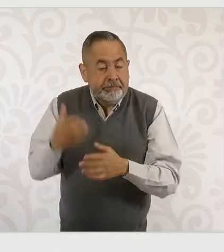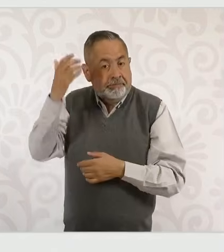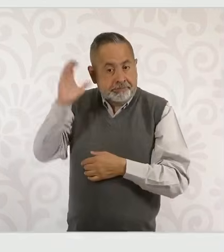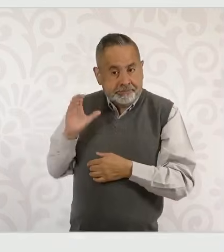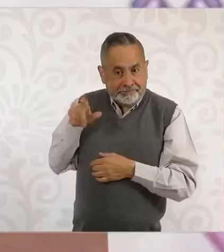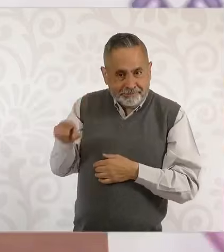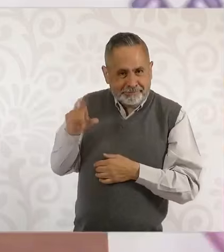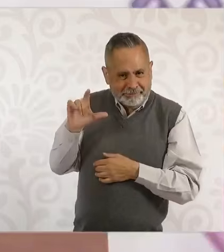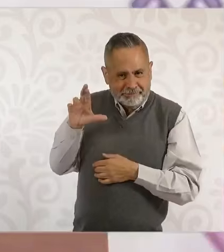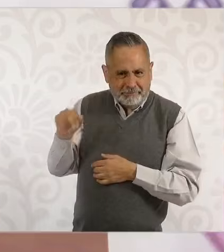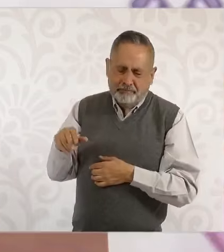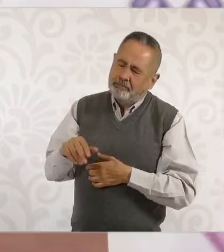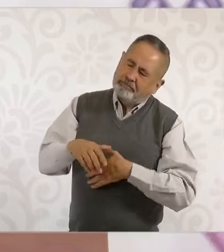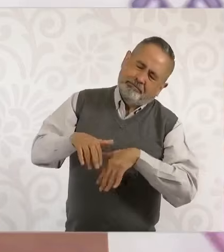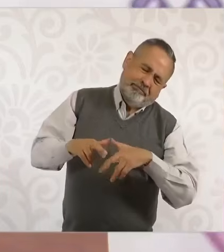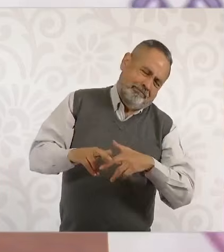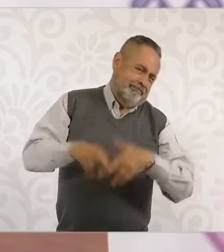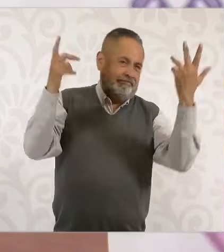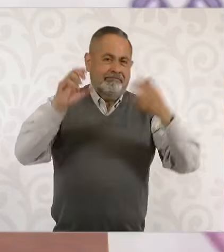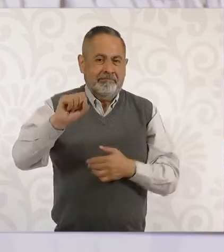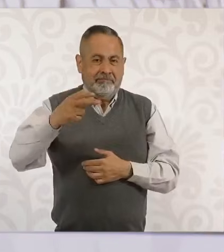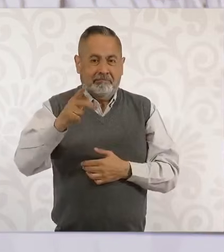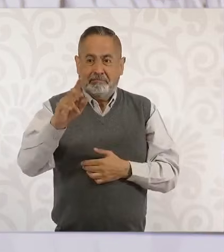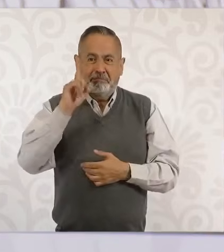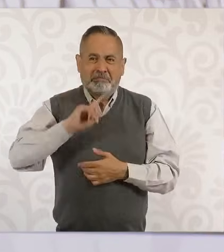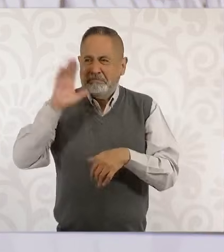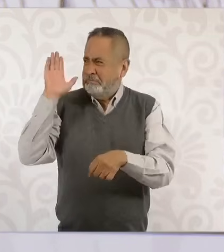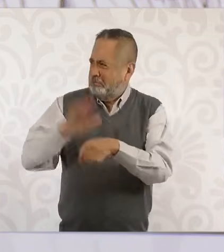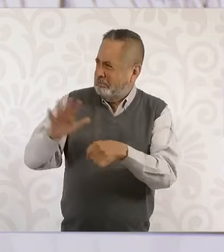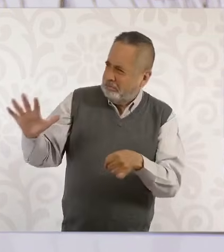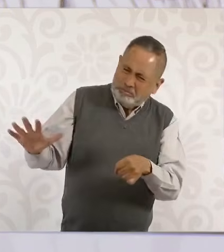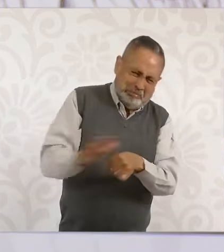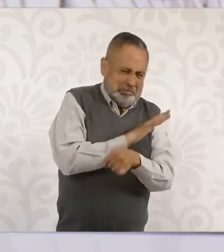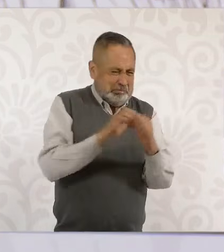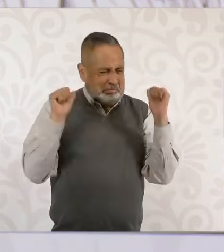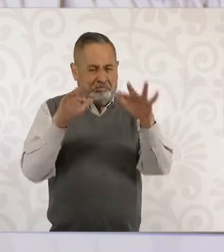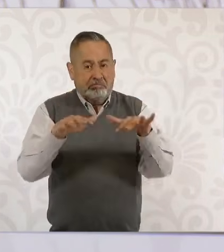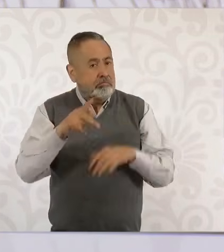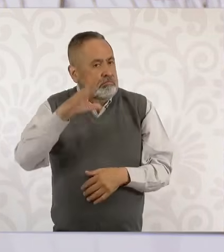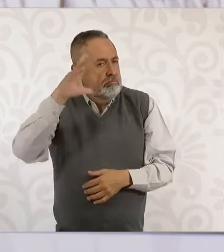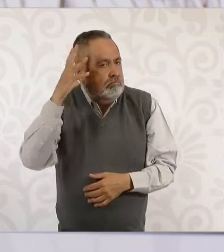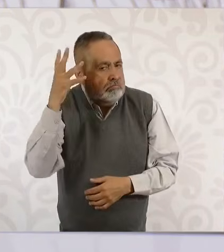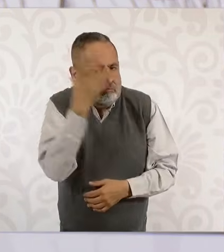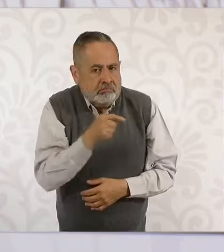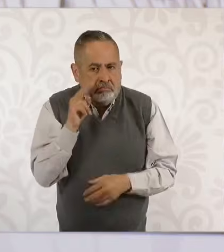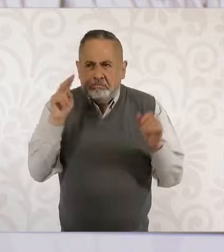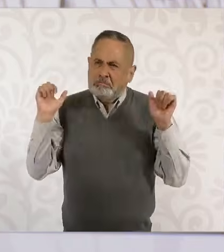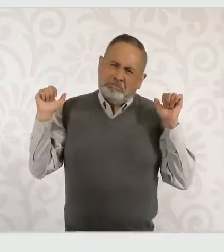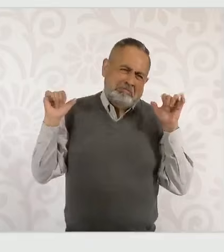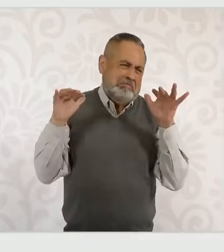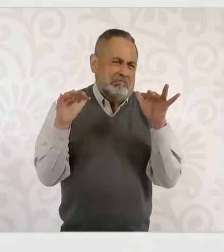dando continuidad, y este de Shakira pues es el que más gente ha tenido. Pero es hermosísimo pues el ver a la